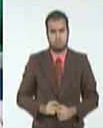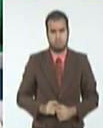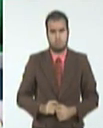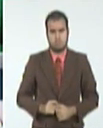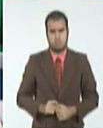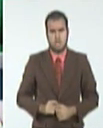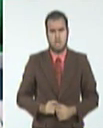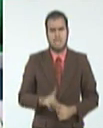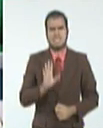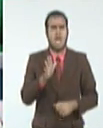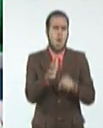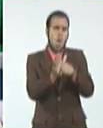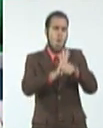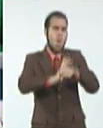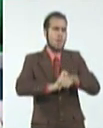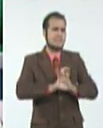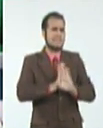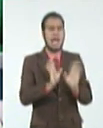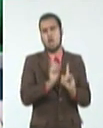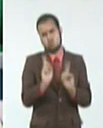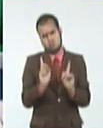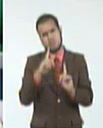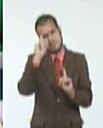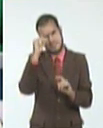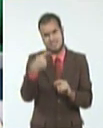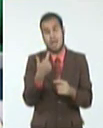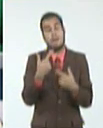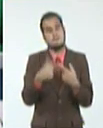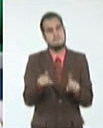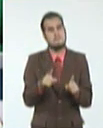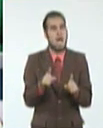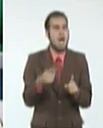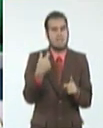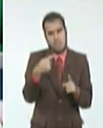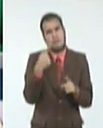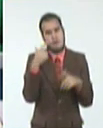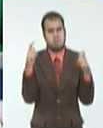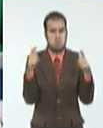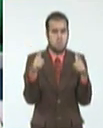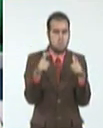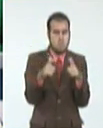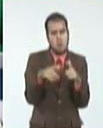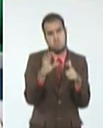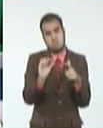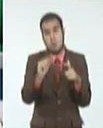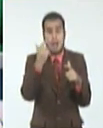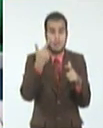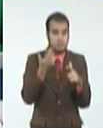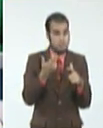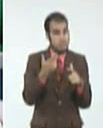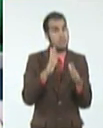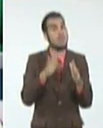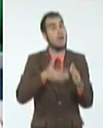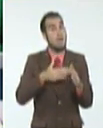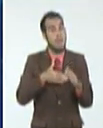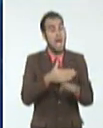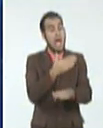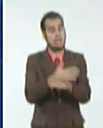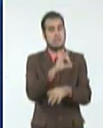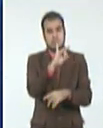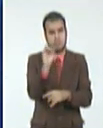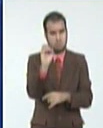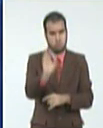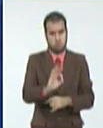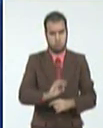una disminución de las medidas, pero no total. Hasta aquí, Pepe,